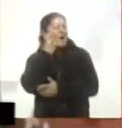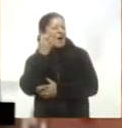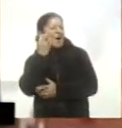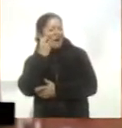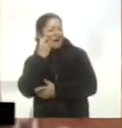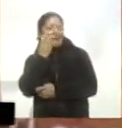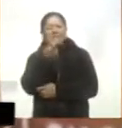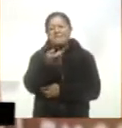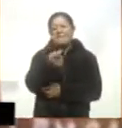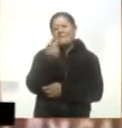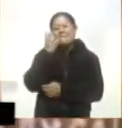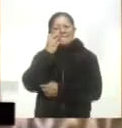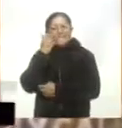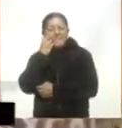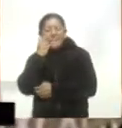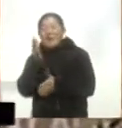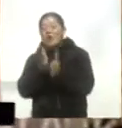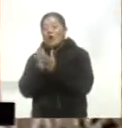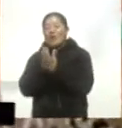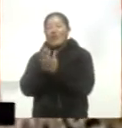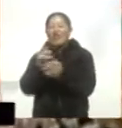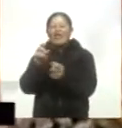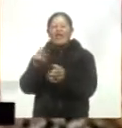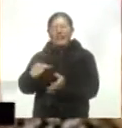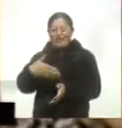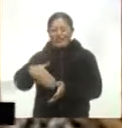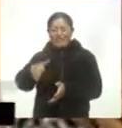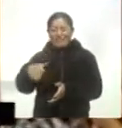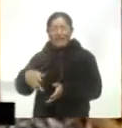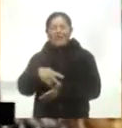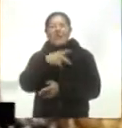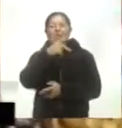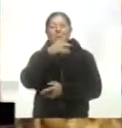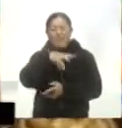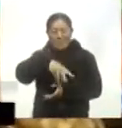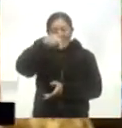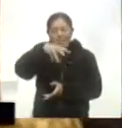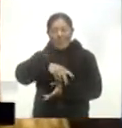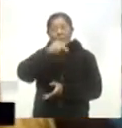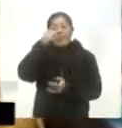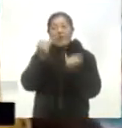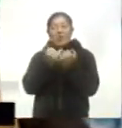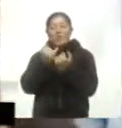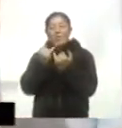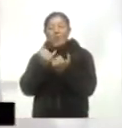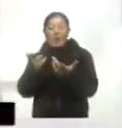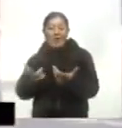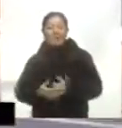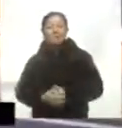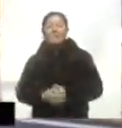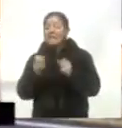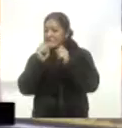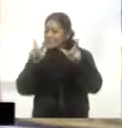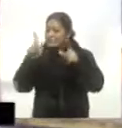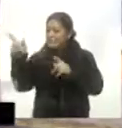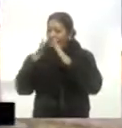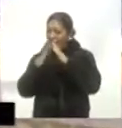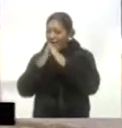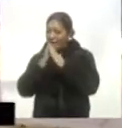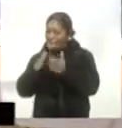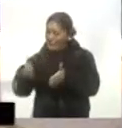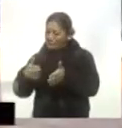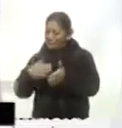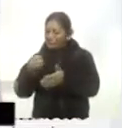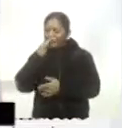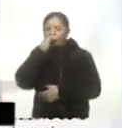semiamargo, cacao tostado, pinole y cacao en polvo. Listo para preparar en casa. Todas estas creaciones se